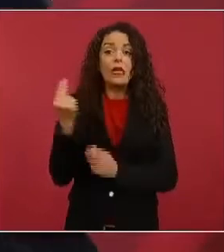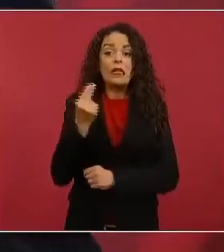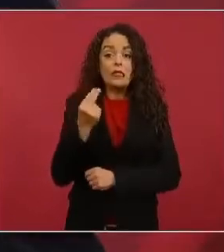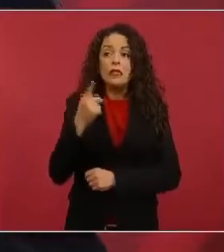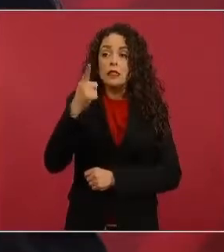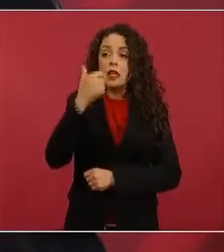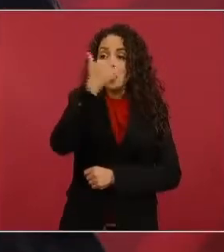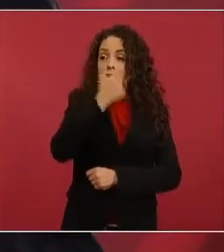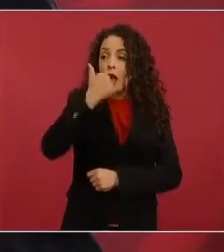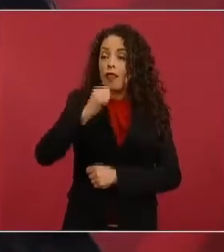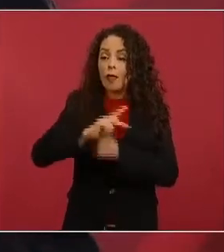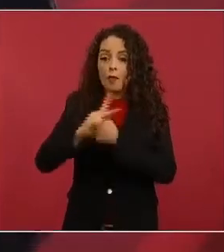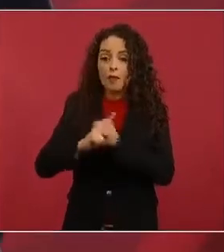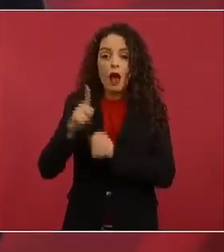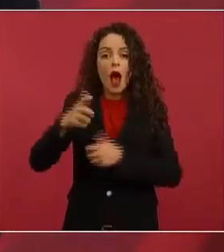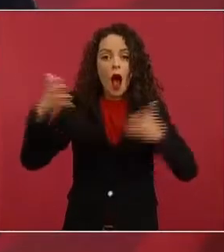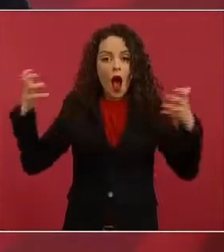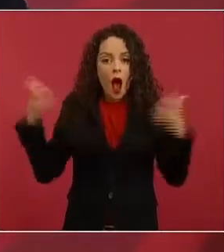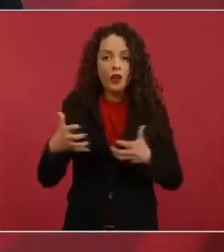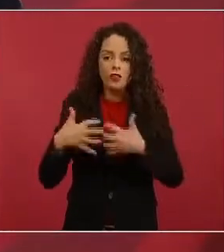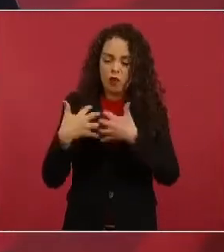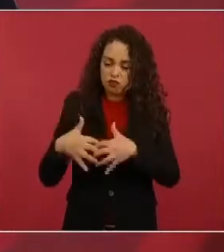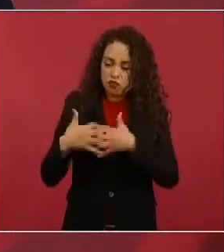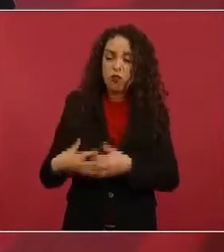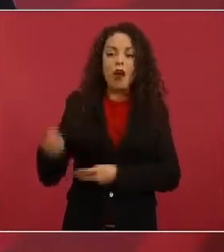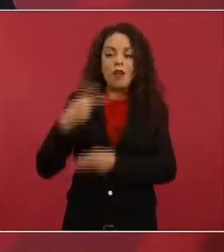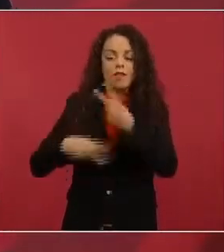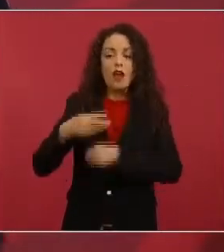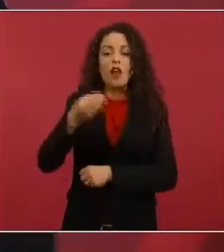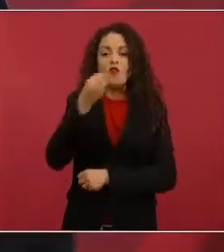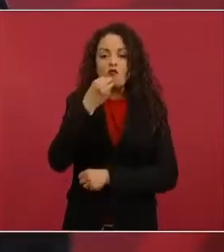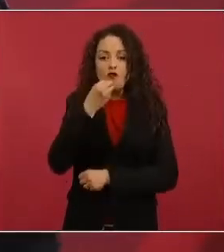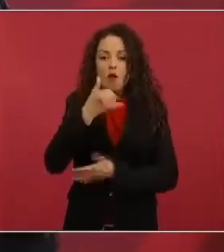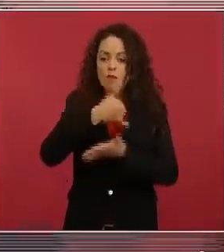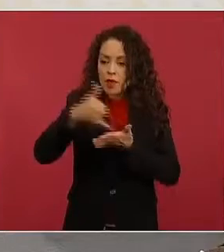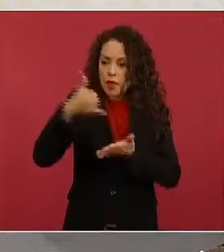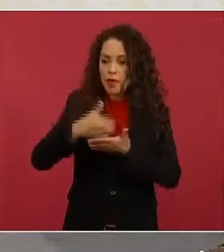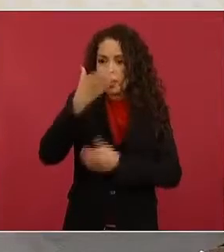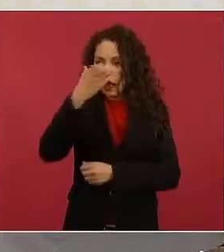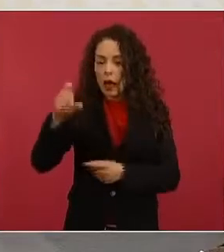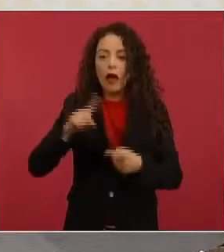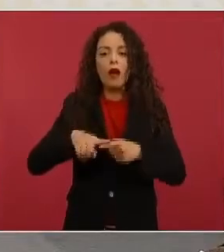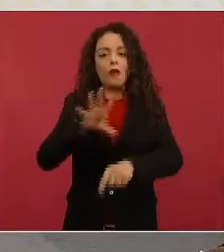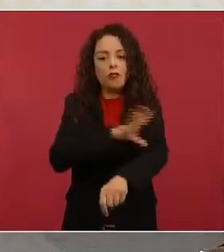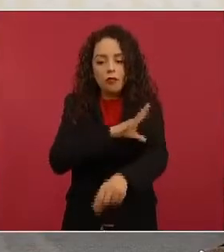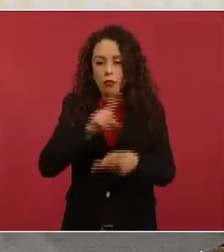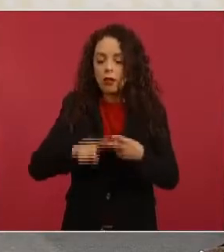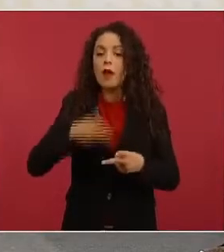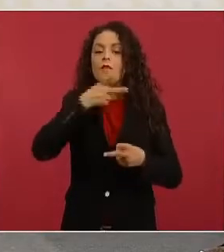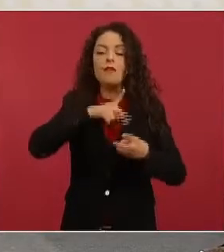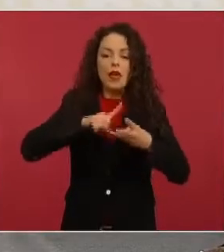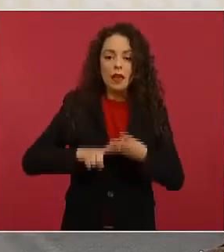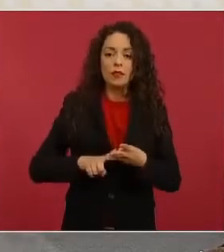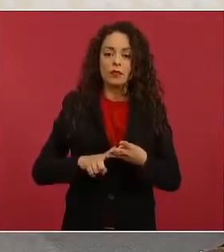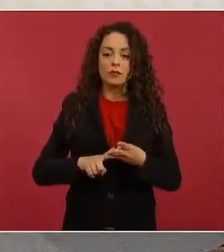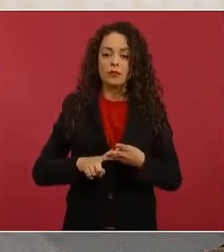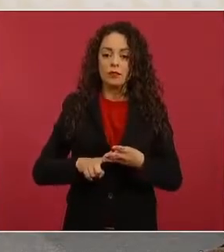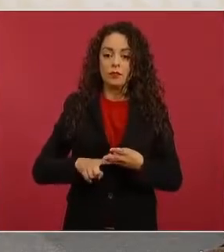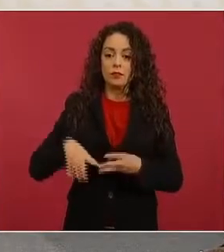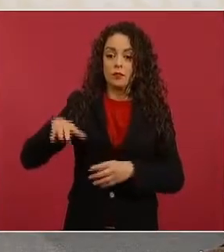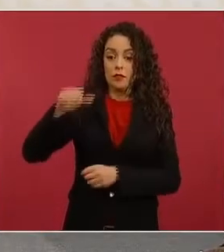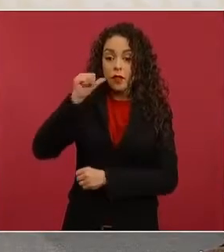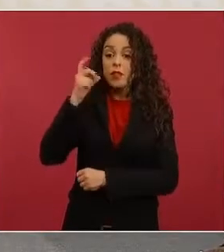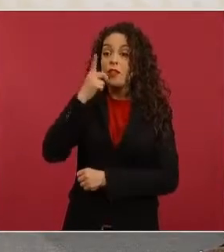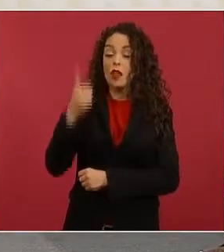Autosuficiencia. Ayer dio a conocer que van a sacar de sus reservas 1 millón de